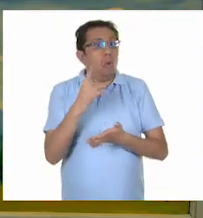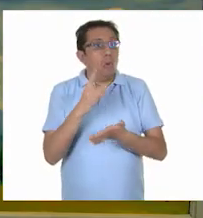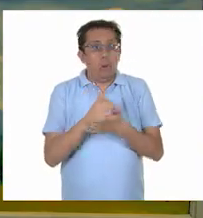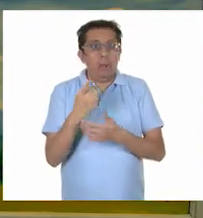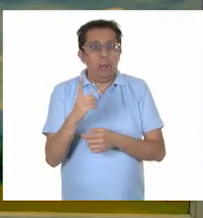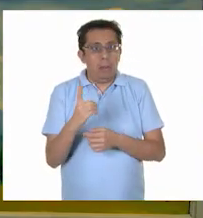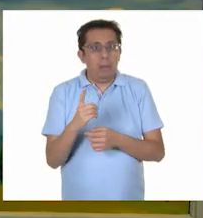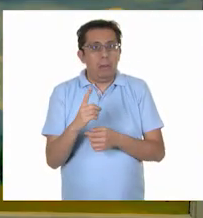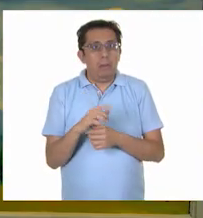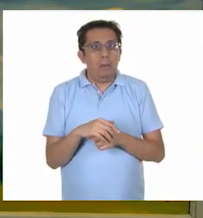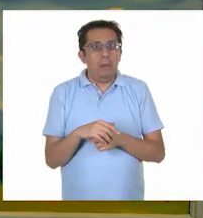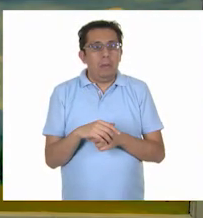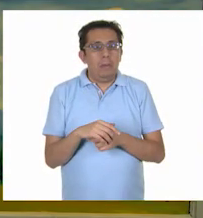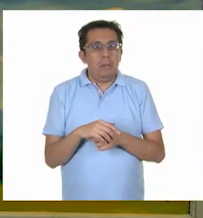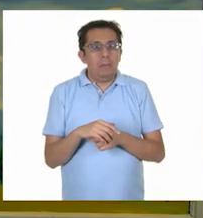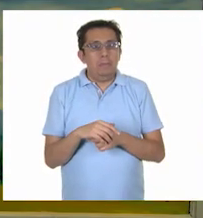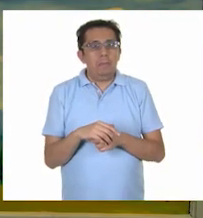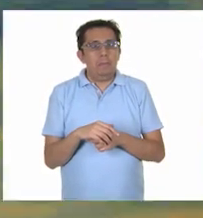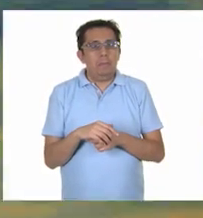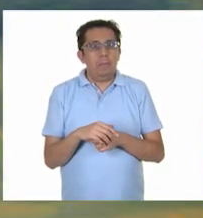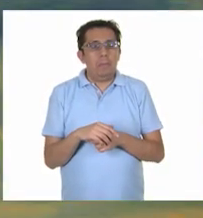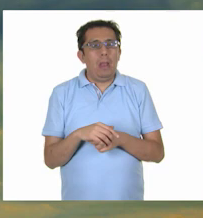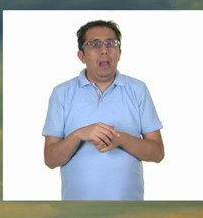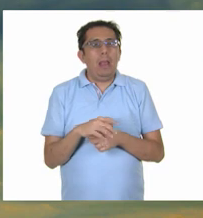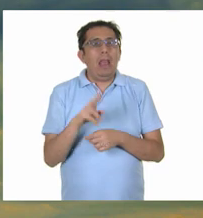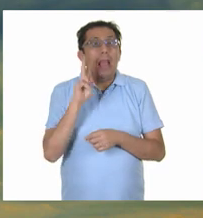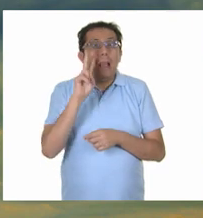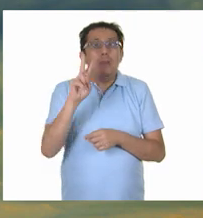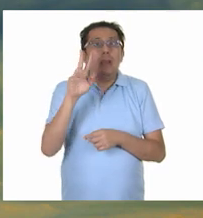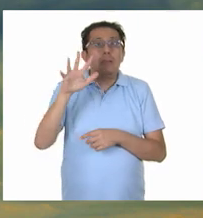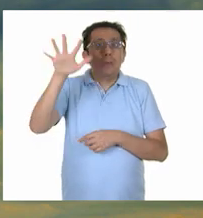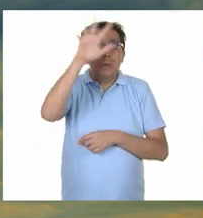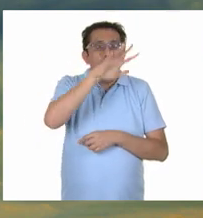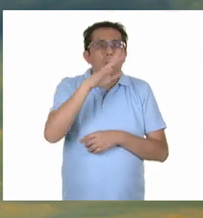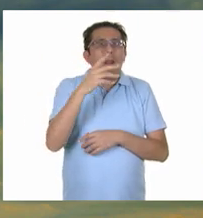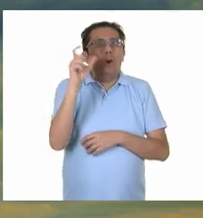diciembre lo ves, en los atardeceres o en los amaneceres.